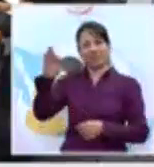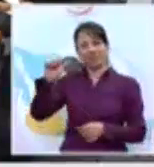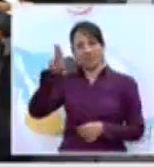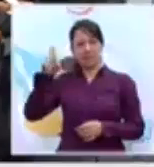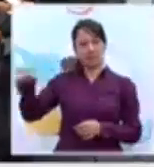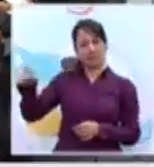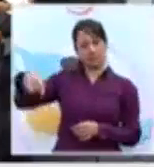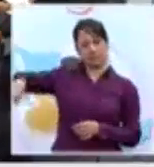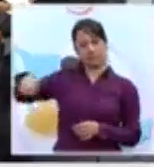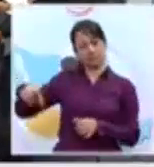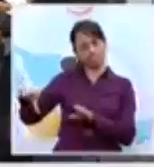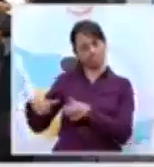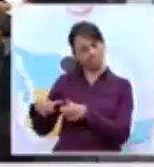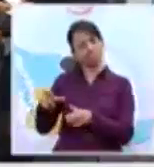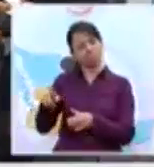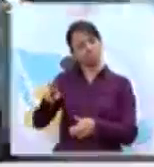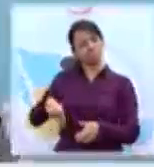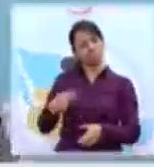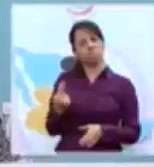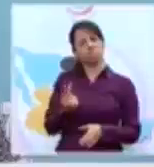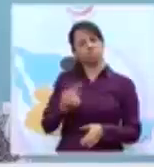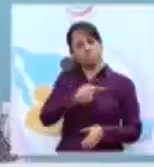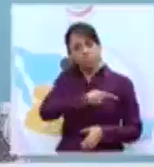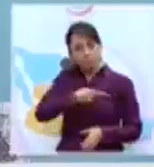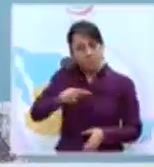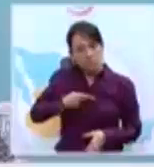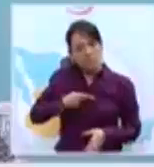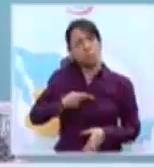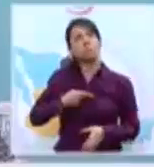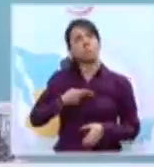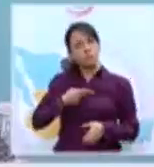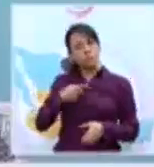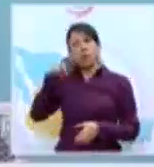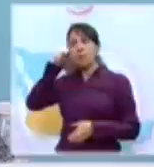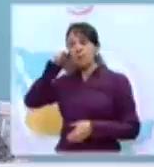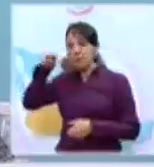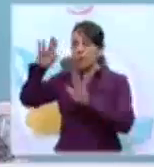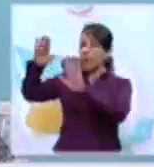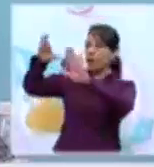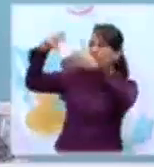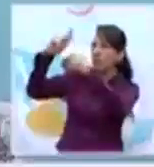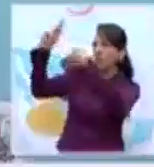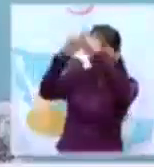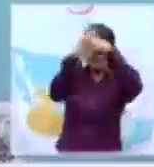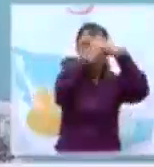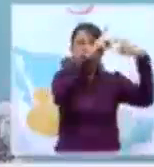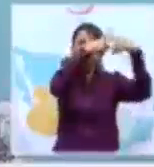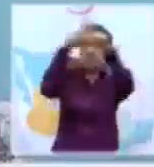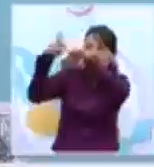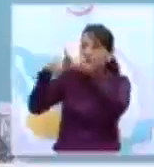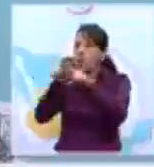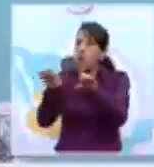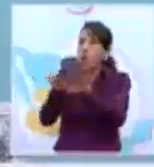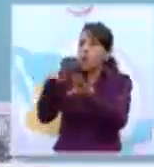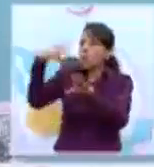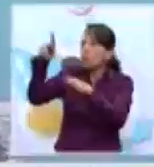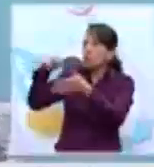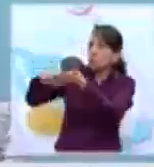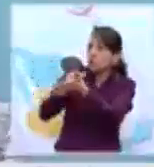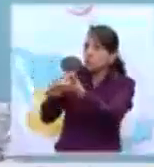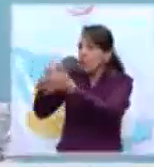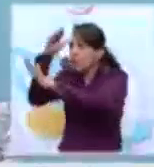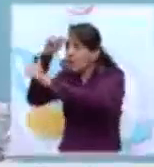que en las iniciativas que se tienen en varios países, en programas que tienen que ver con la atención al hambre, etcétera, la